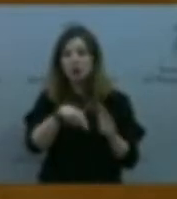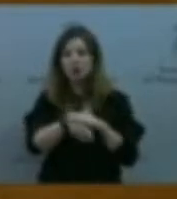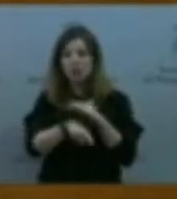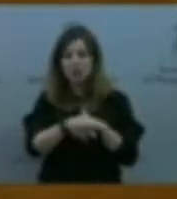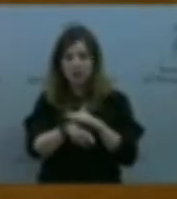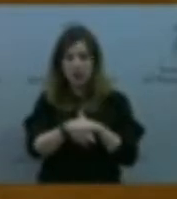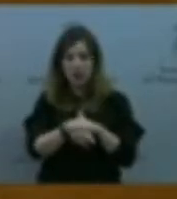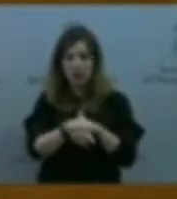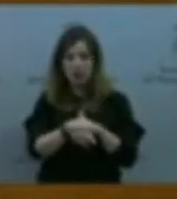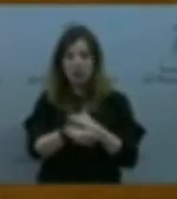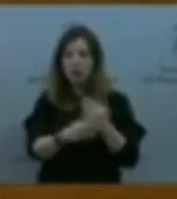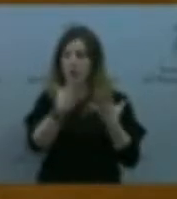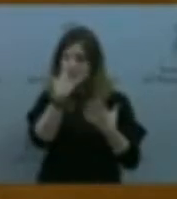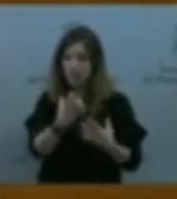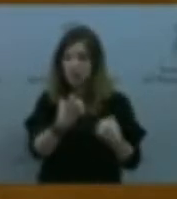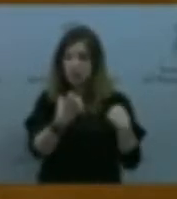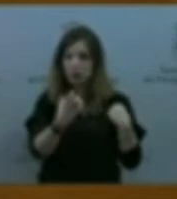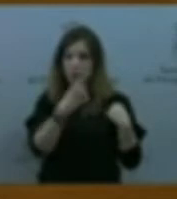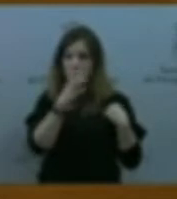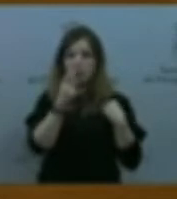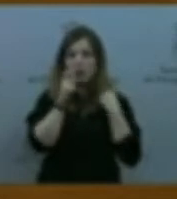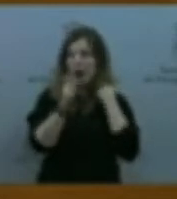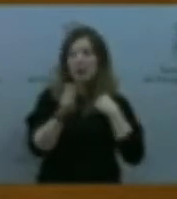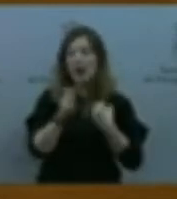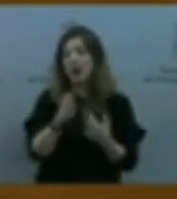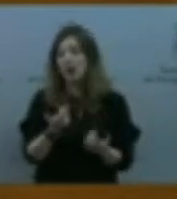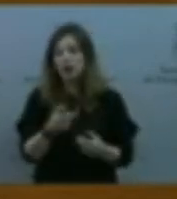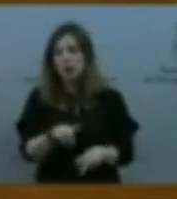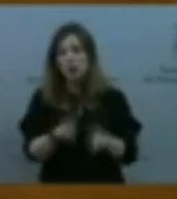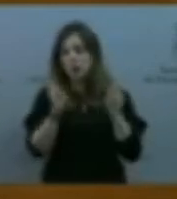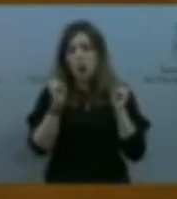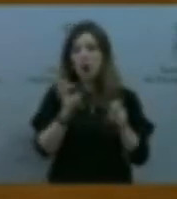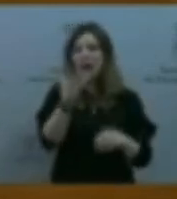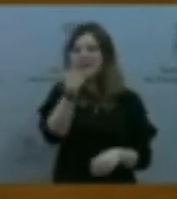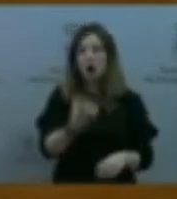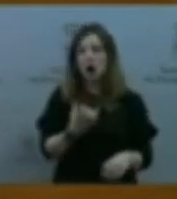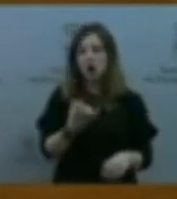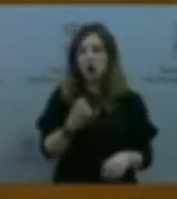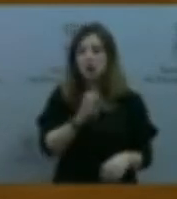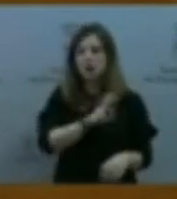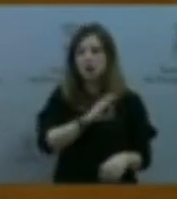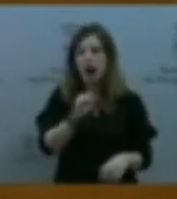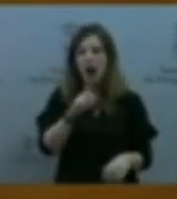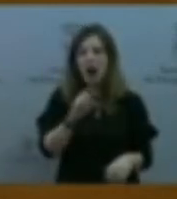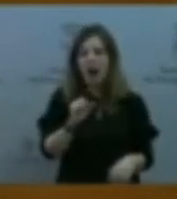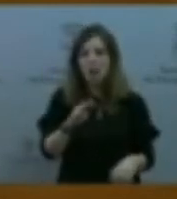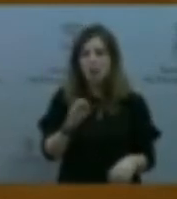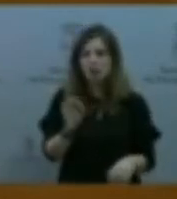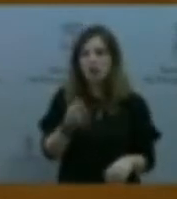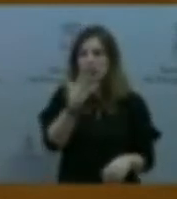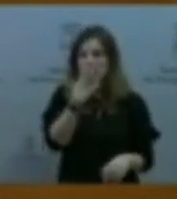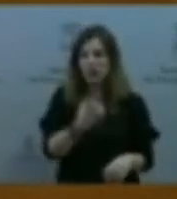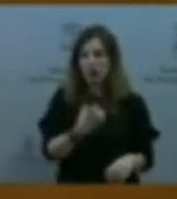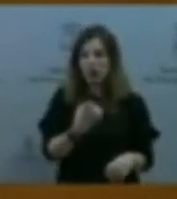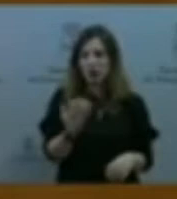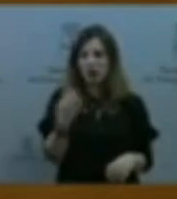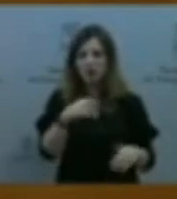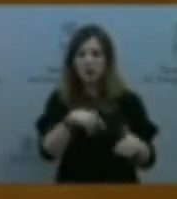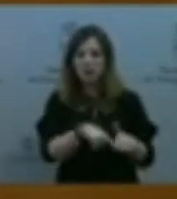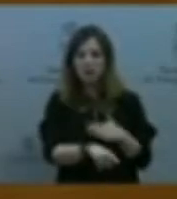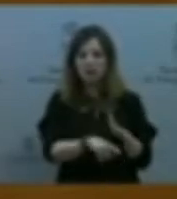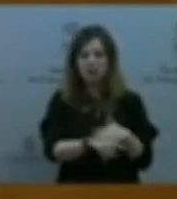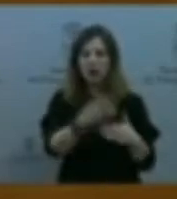palabra de moda del señor Ábalos, con rigor, bueno, que se tramite con rigor y que en un tiempo